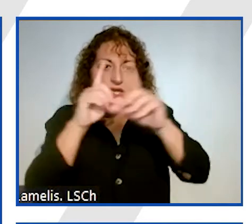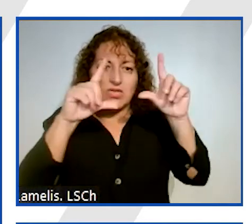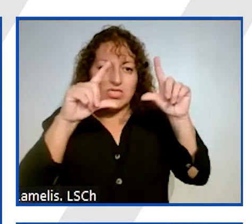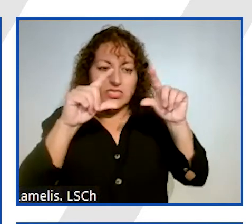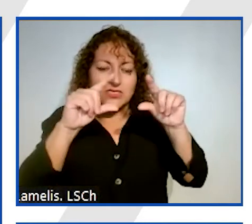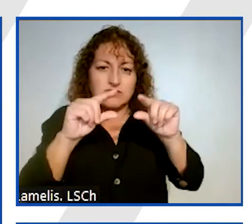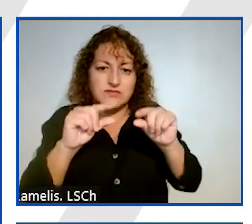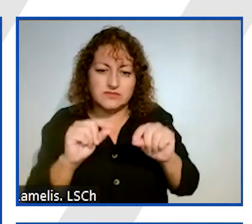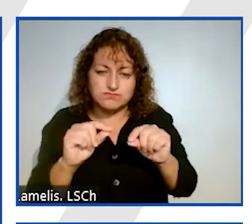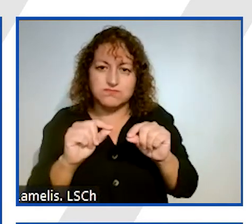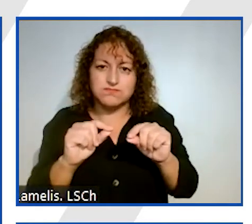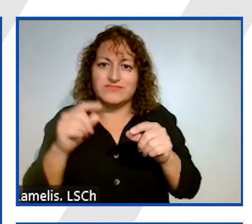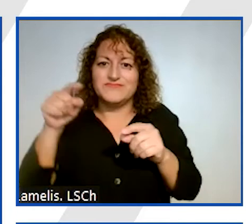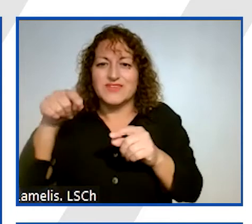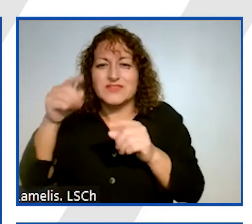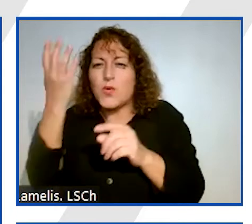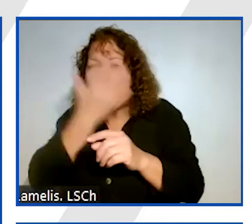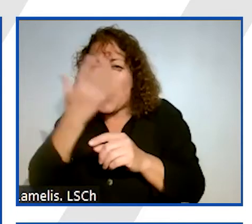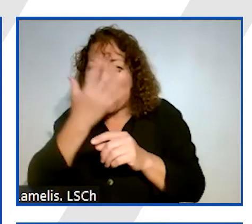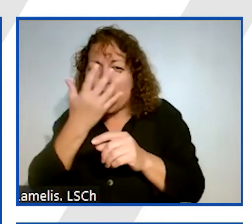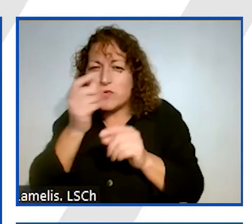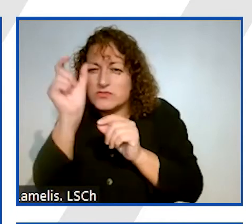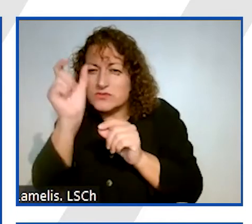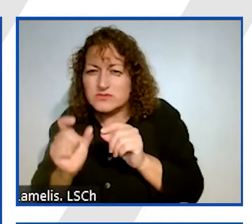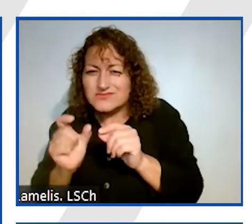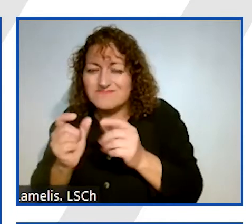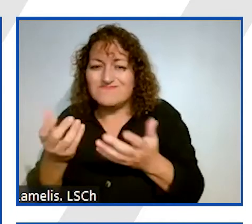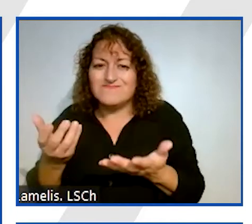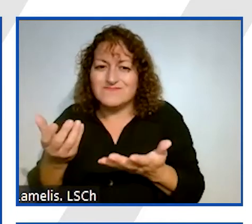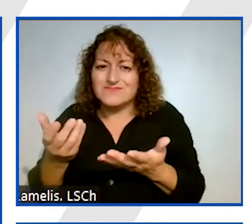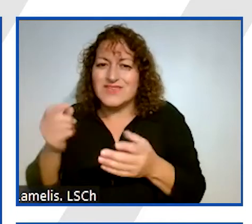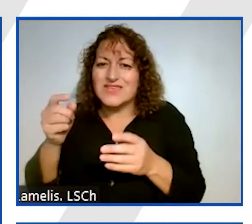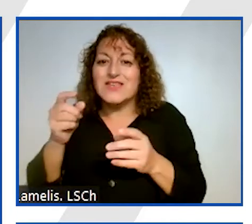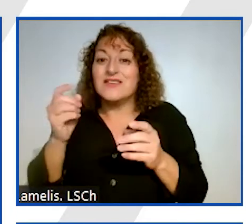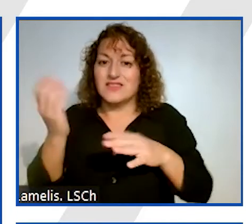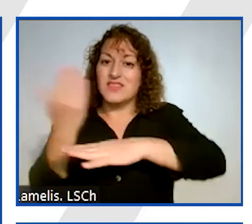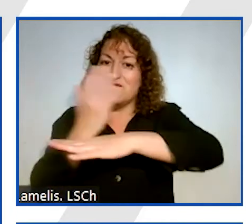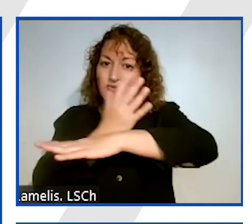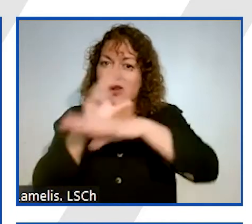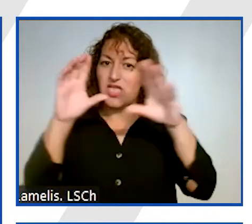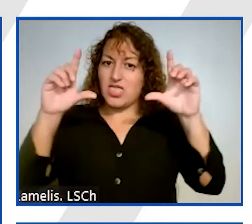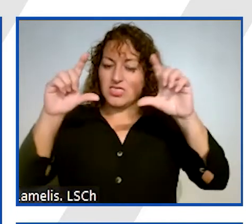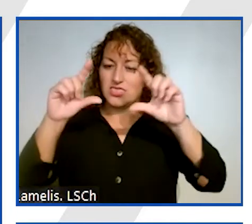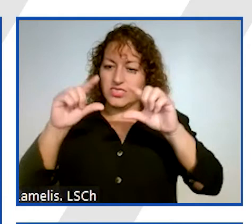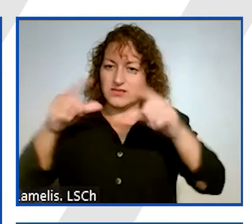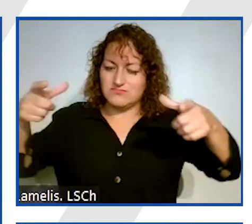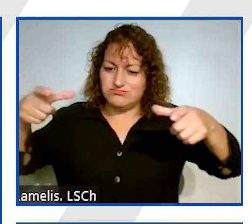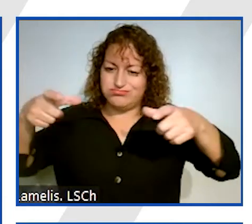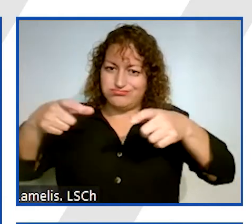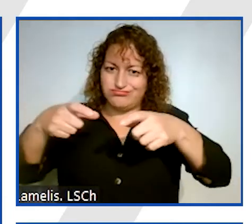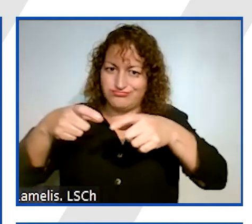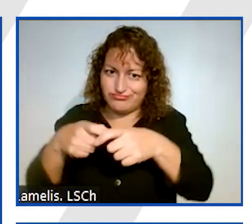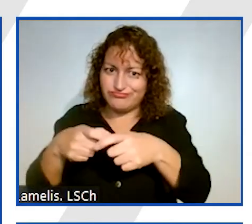ver la zona oscura de la curva, donde ha habido una marcada disminución de los desembarques de